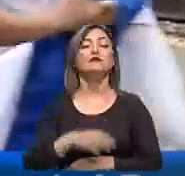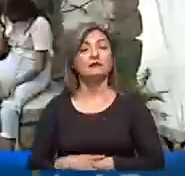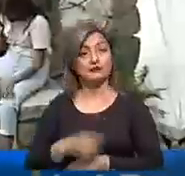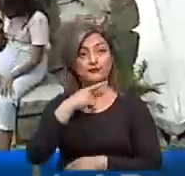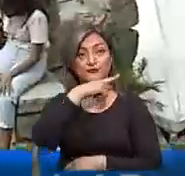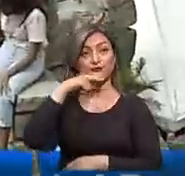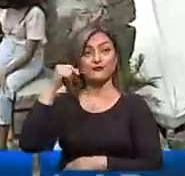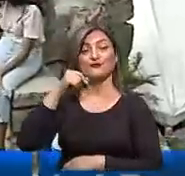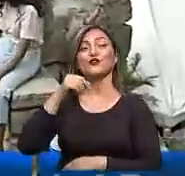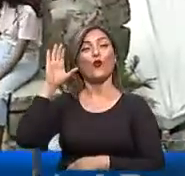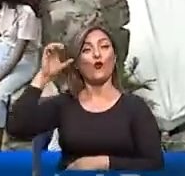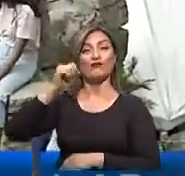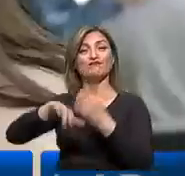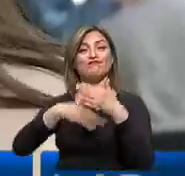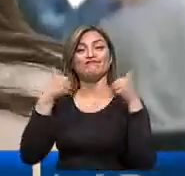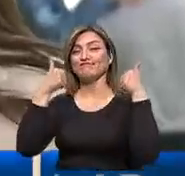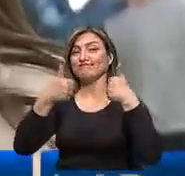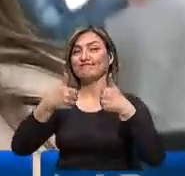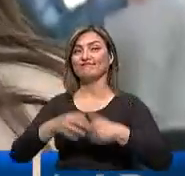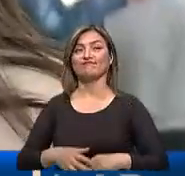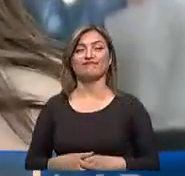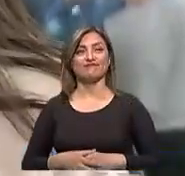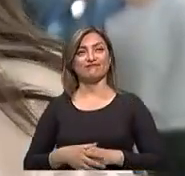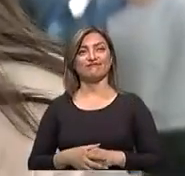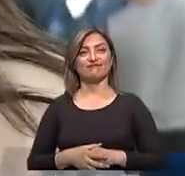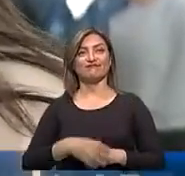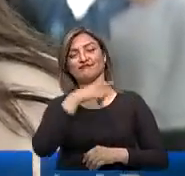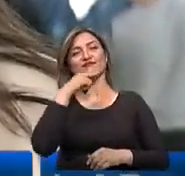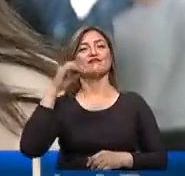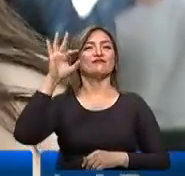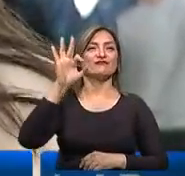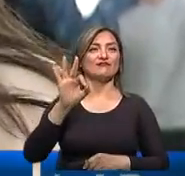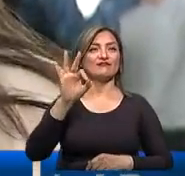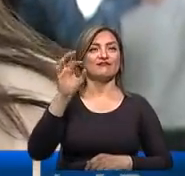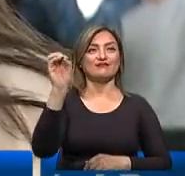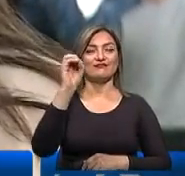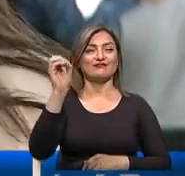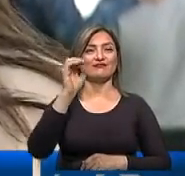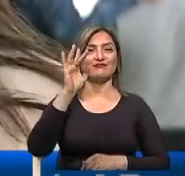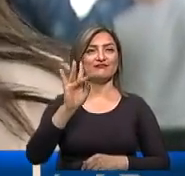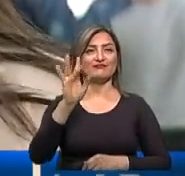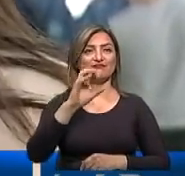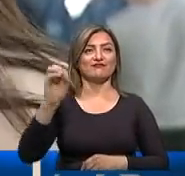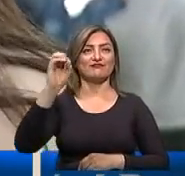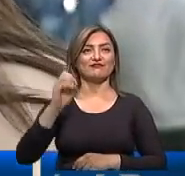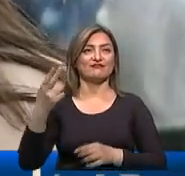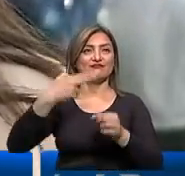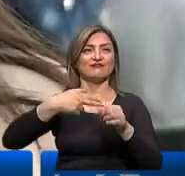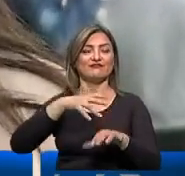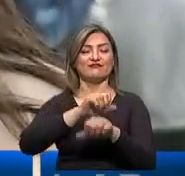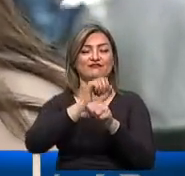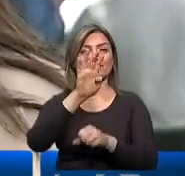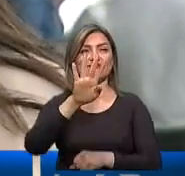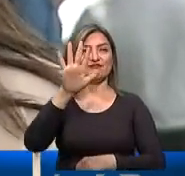señalan que el feriado en Cuenca fue un éxito. En el feriado 9 de octubre, con un 80% más o menos de ocupación, tuvimos